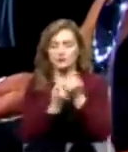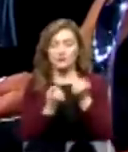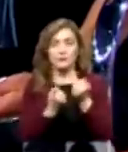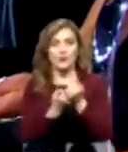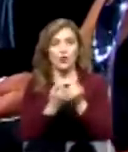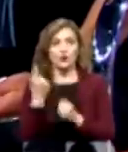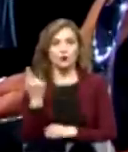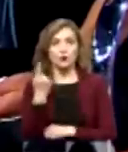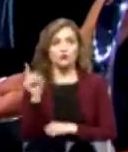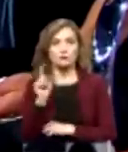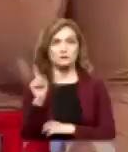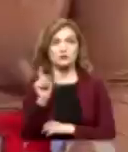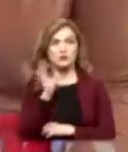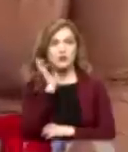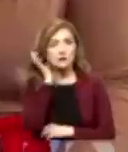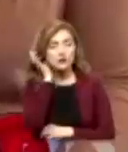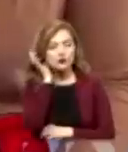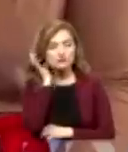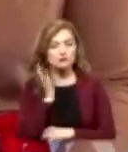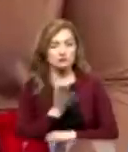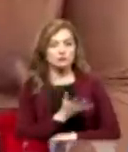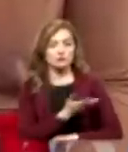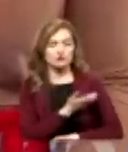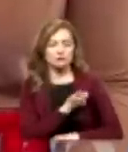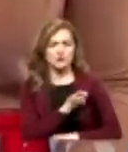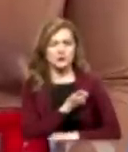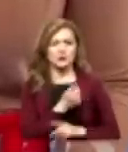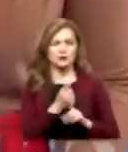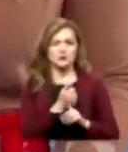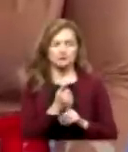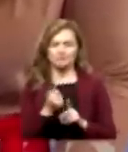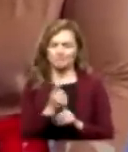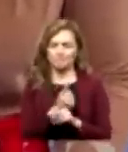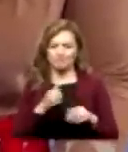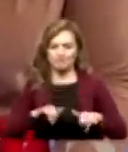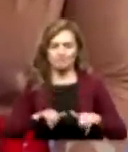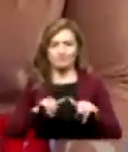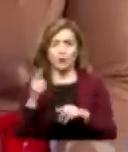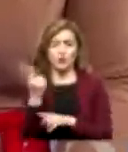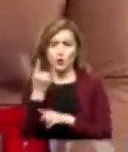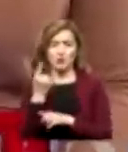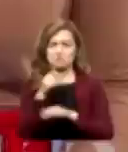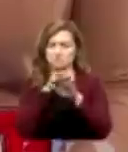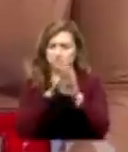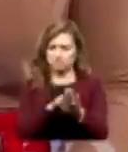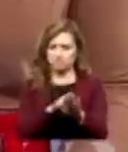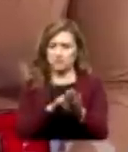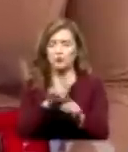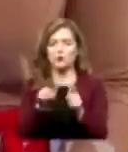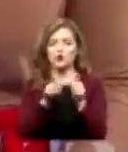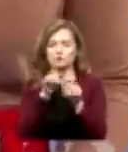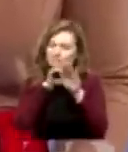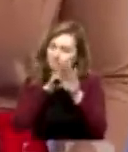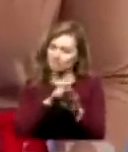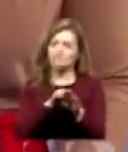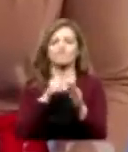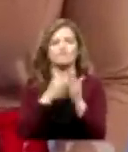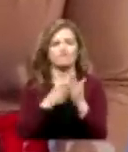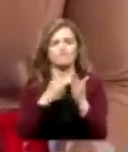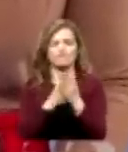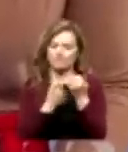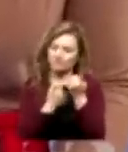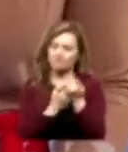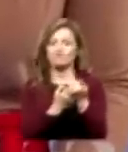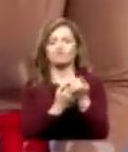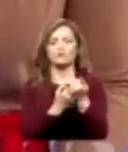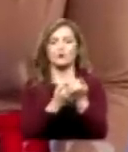estás sola. Las mujeres que han sufrido este tipo de violencias tienen que saber que no están solas, que hay mucha gente detrás que quiere luchar y cambiar la